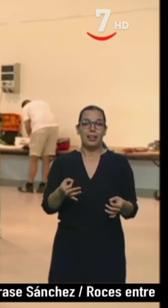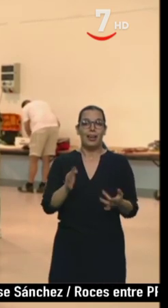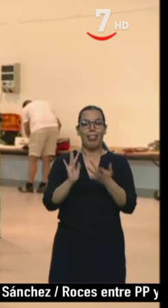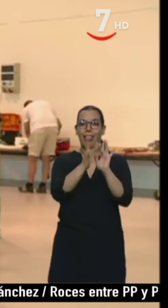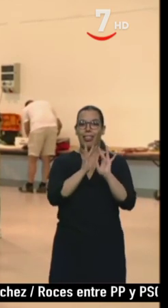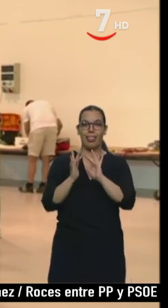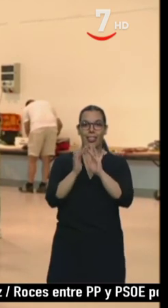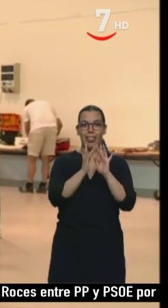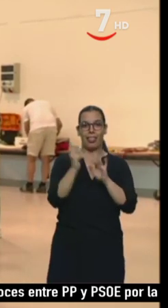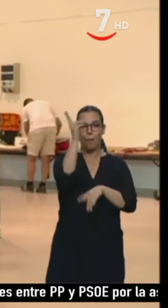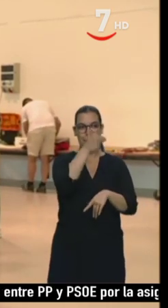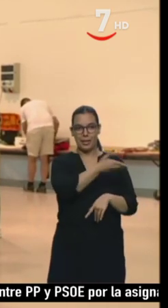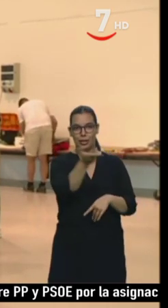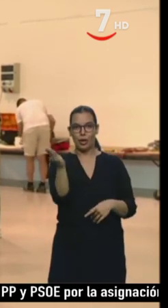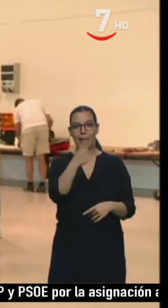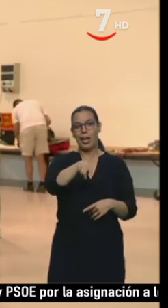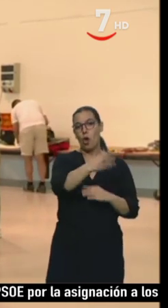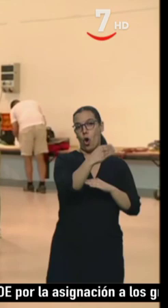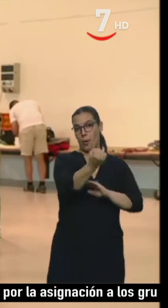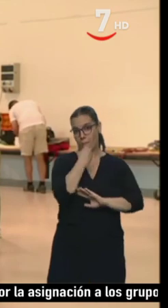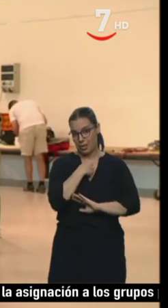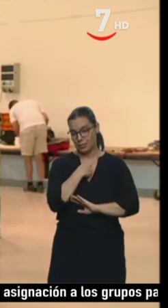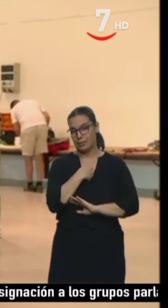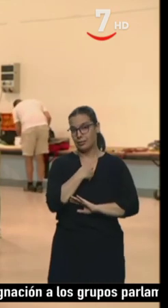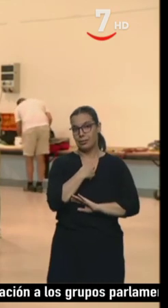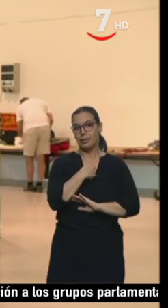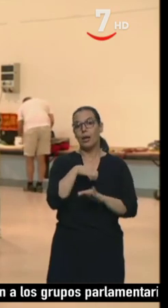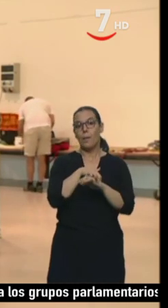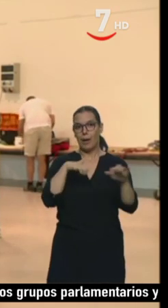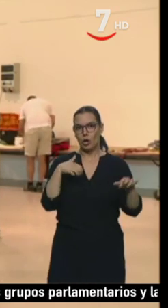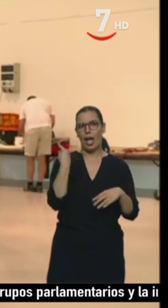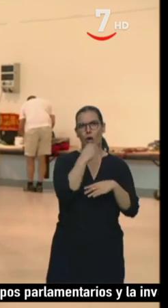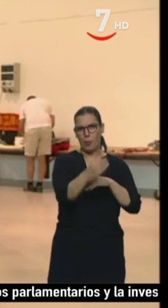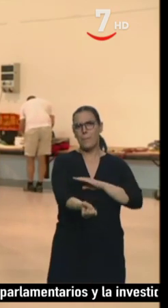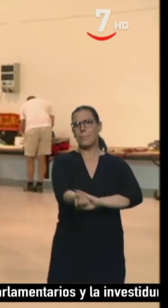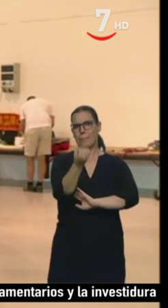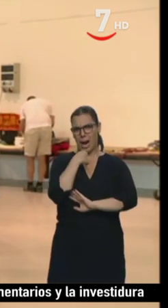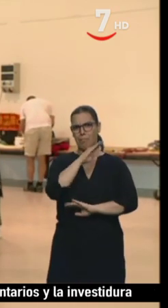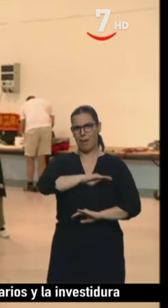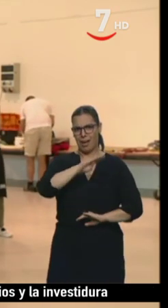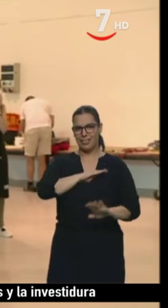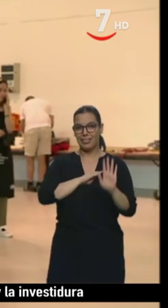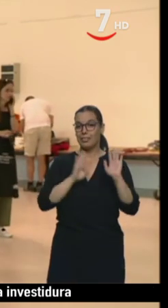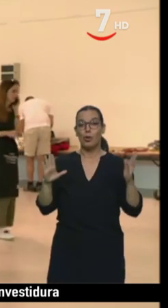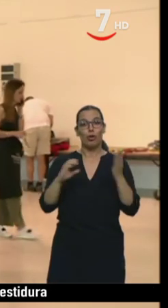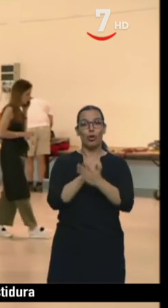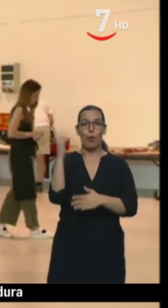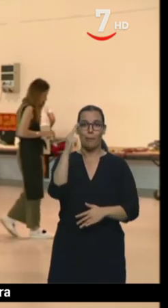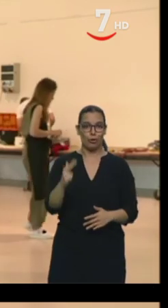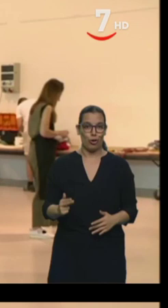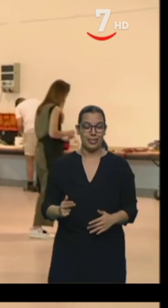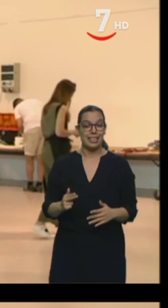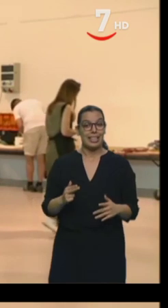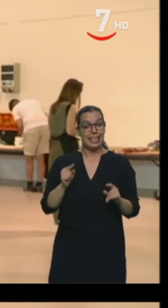contacto con los pintores. Son más jóvenes que yo, la mayoría son bastante más jóvenes que yo, pero somos pintores todos